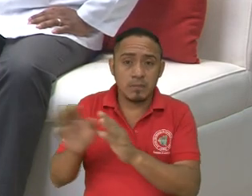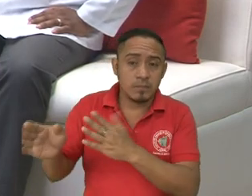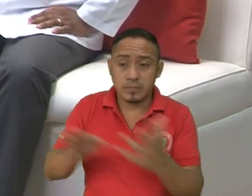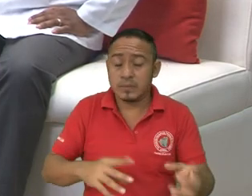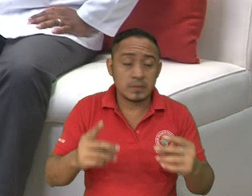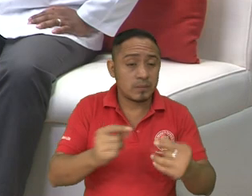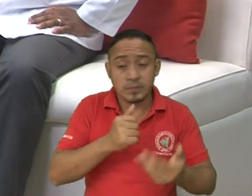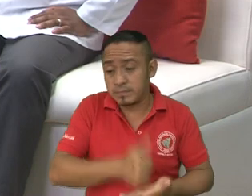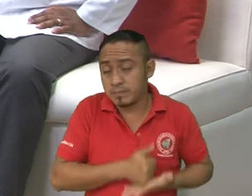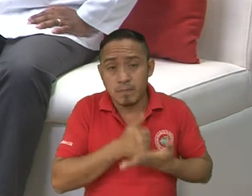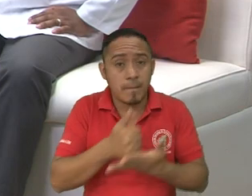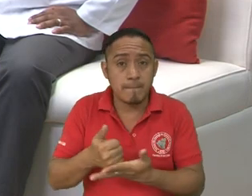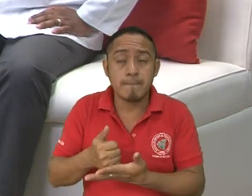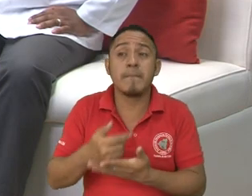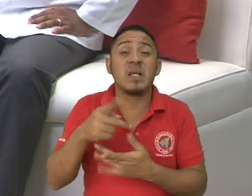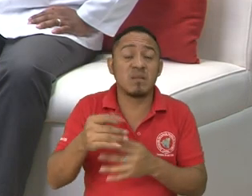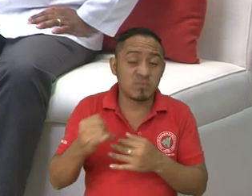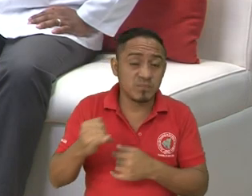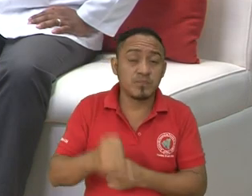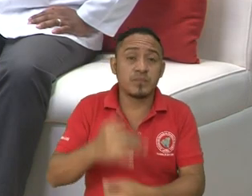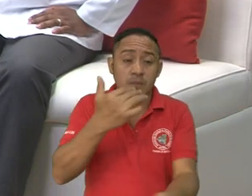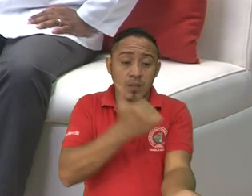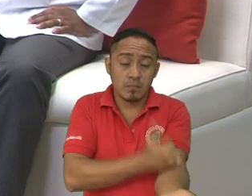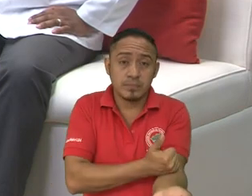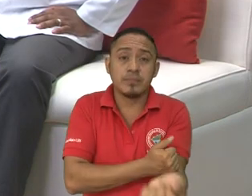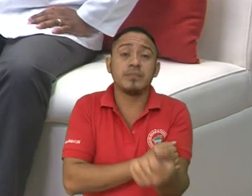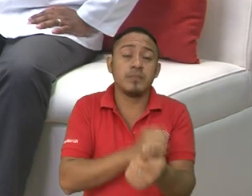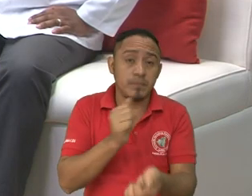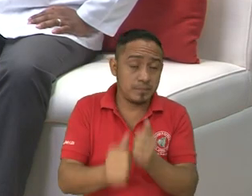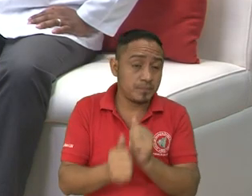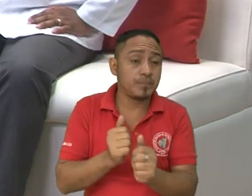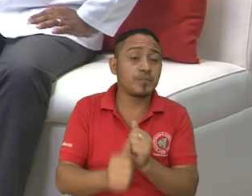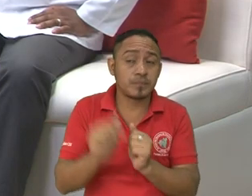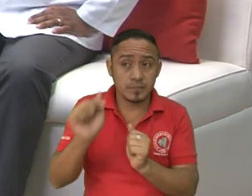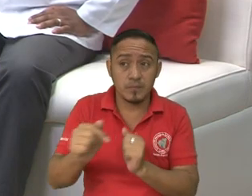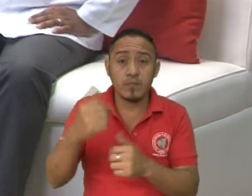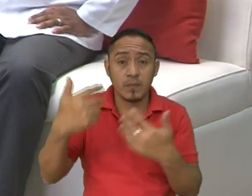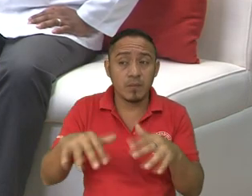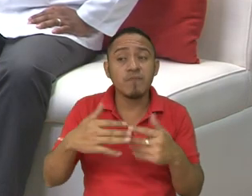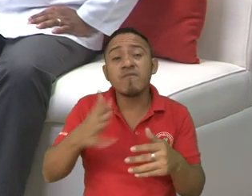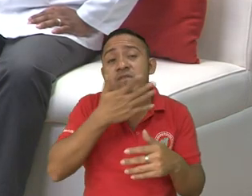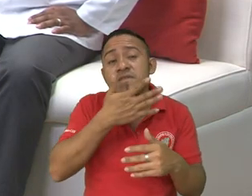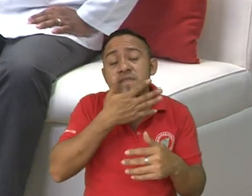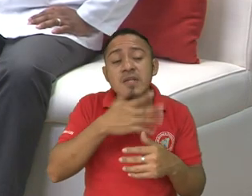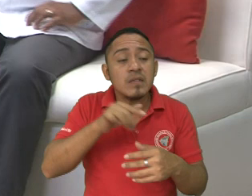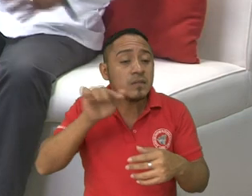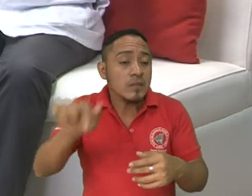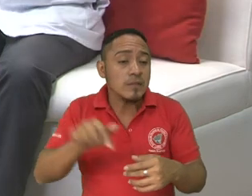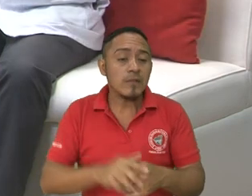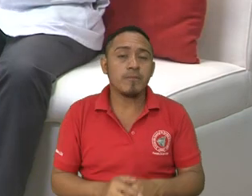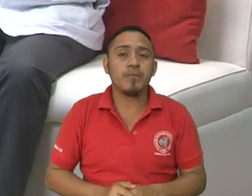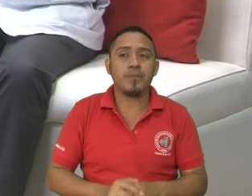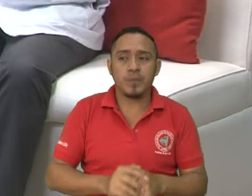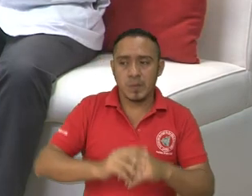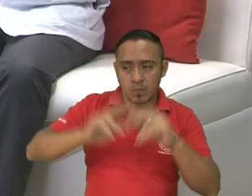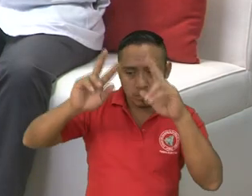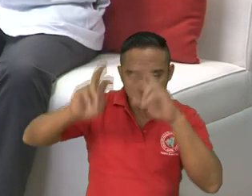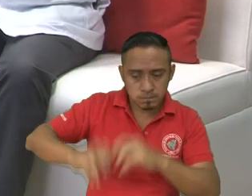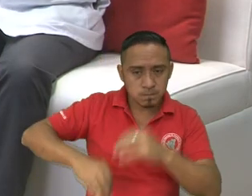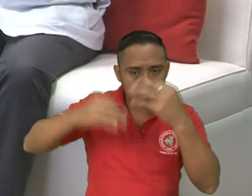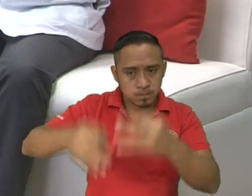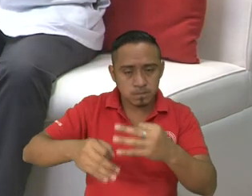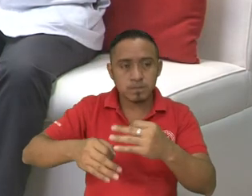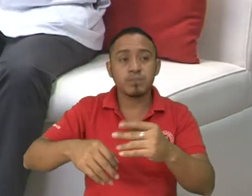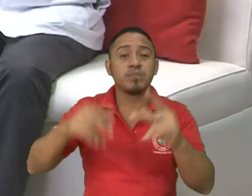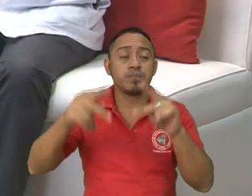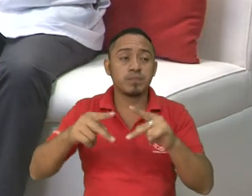atendieron de inmediato, pero sí, el consumo de droga es una afectación muy grave para el corazón, que lo que, si no lo identificamos adecuadamente,